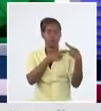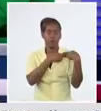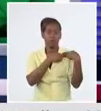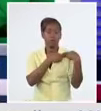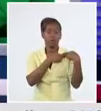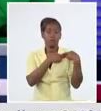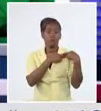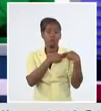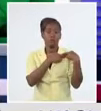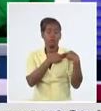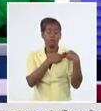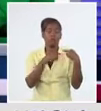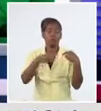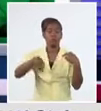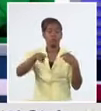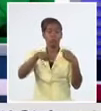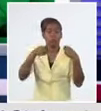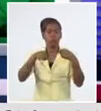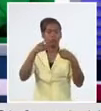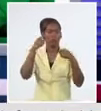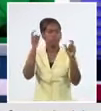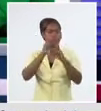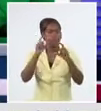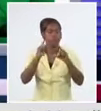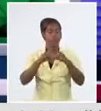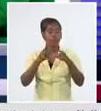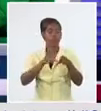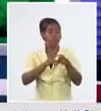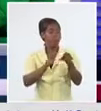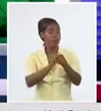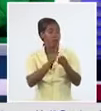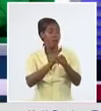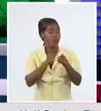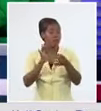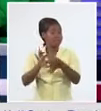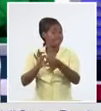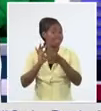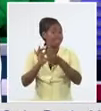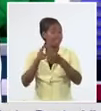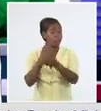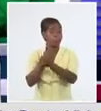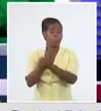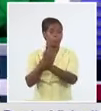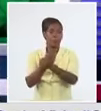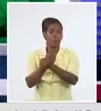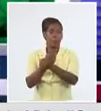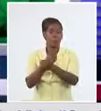la responsabilidad. Eso no depende que nadie nos los distribuya, eso no hay